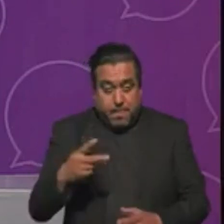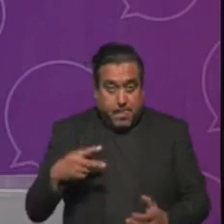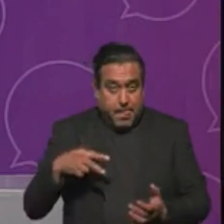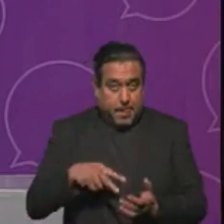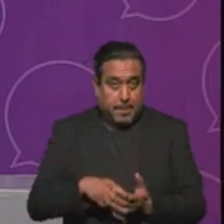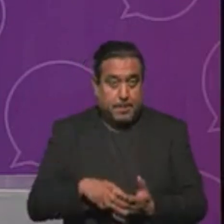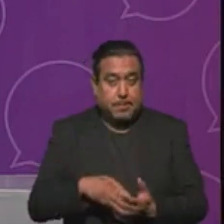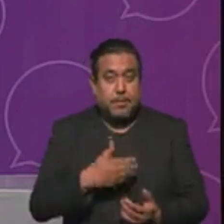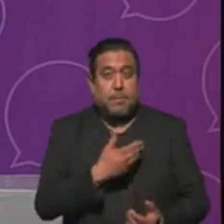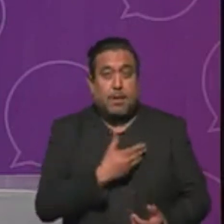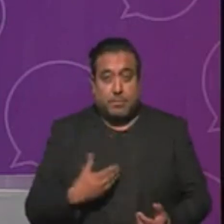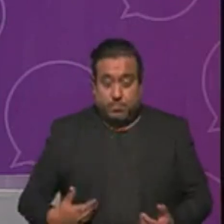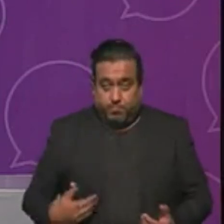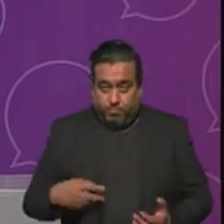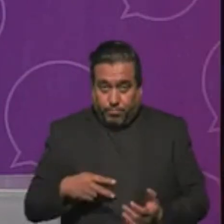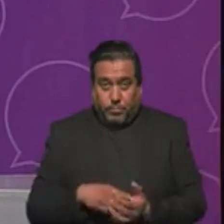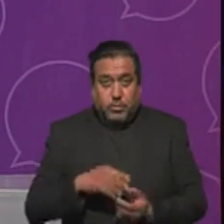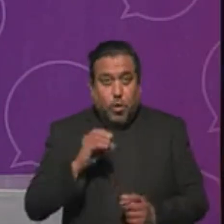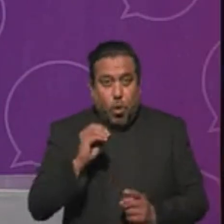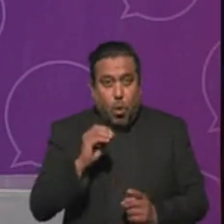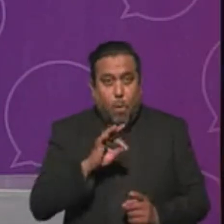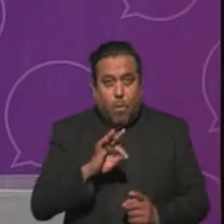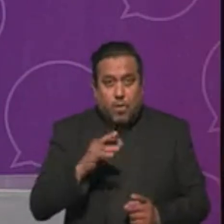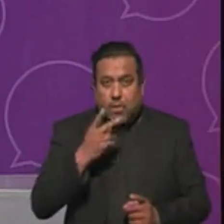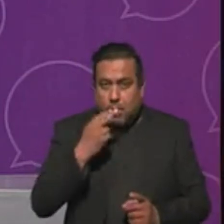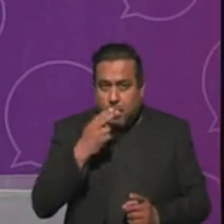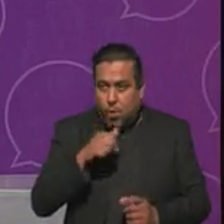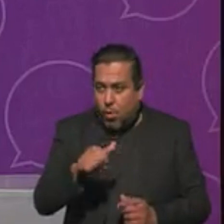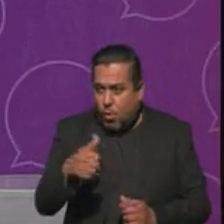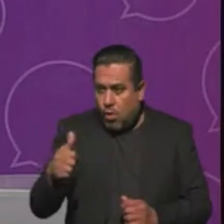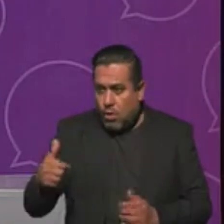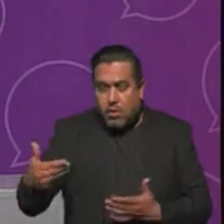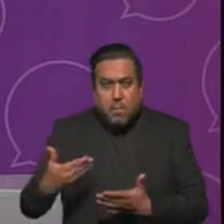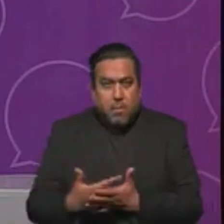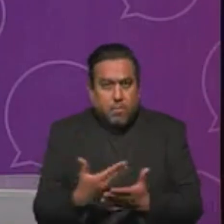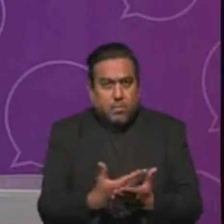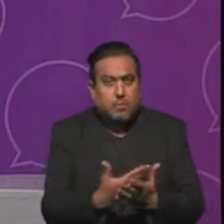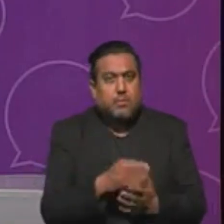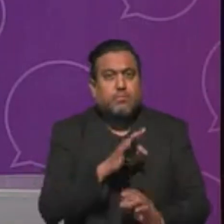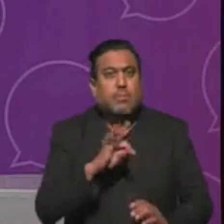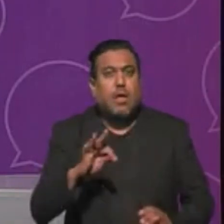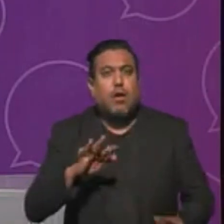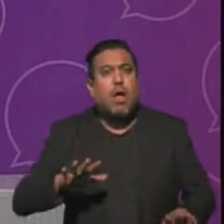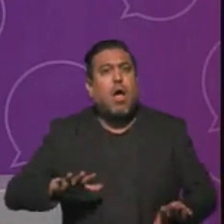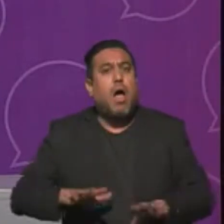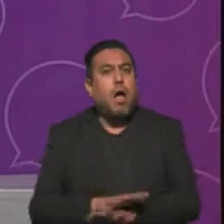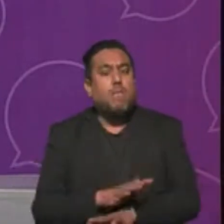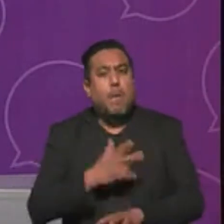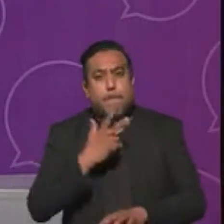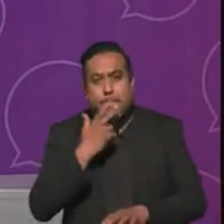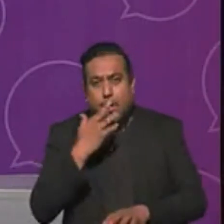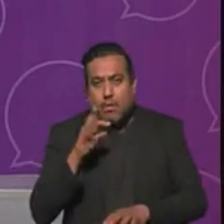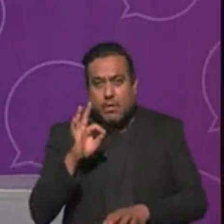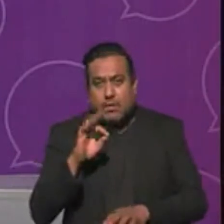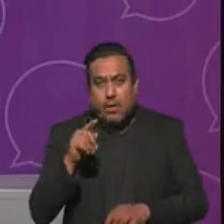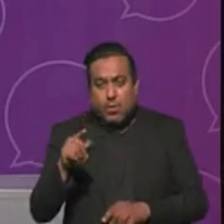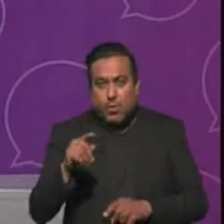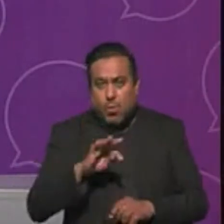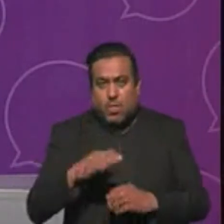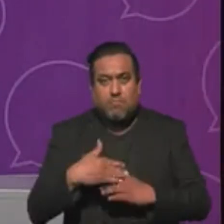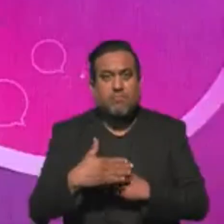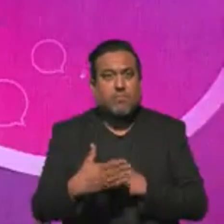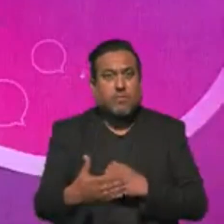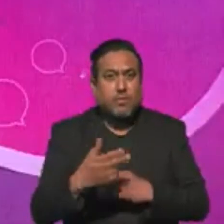como funcionario público o pueden trabajar sobre propuestas cuyos cambios podrían reflejarse aún después de su periodo adelante